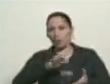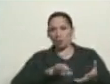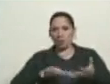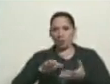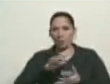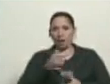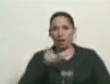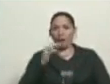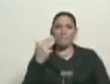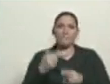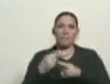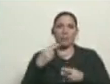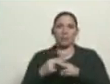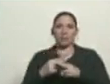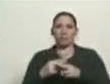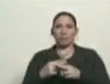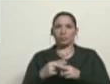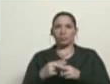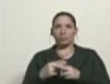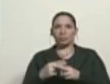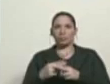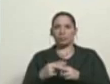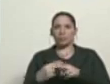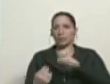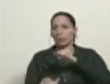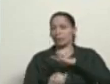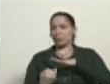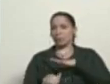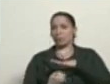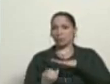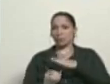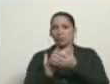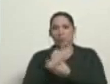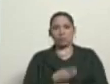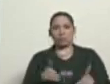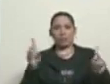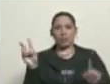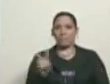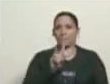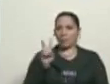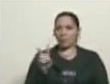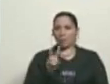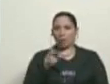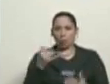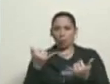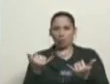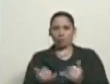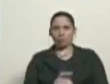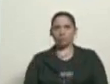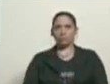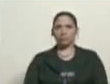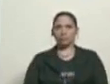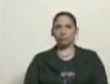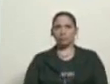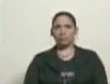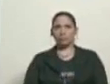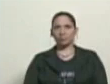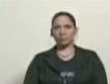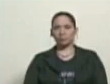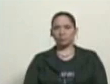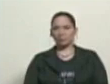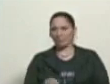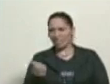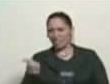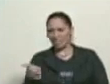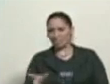en peligro la institucionalidad y la democracia en Venezuela en este momento. Ese intento